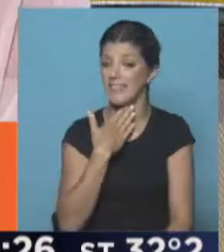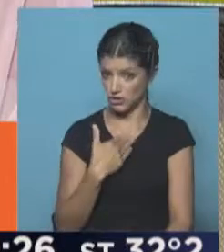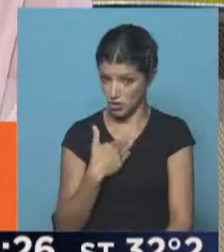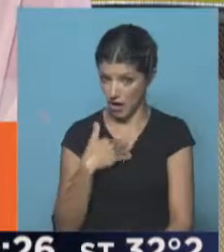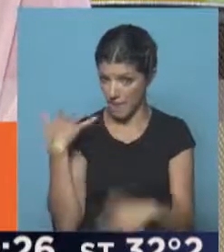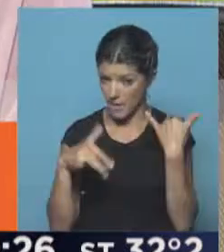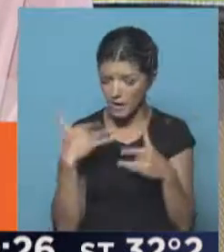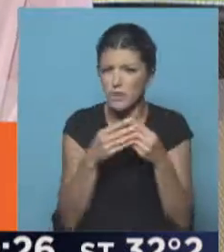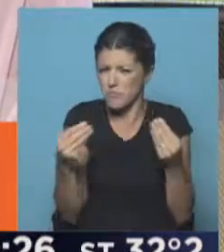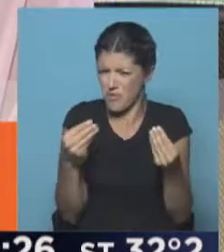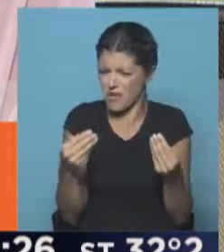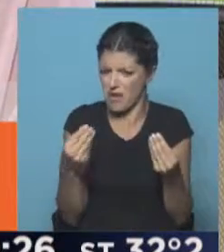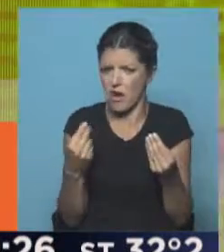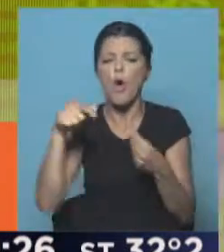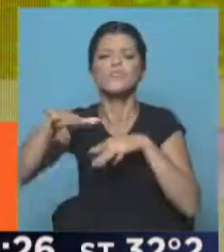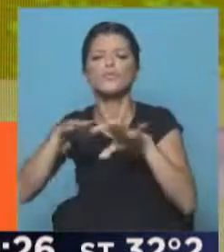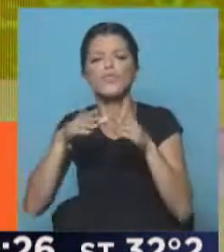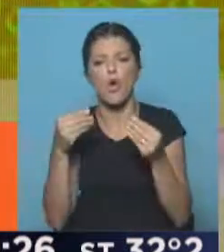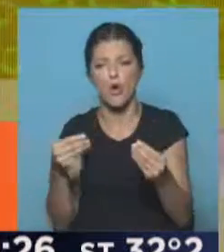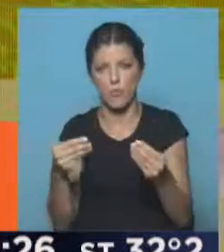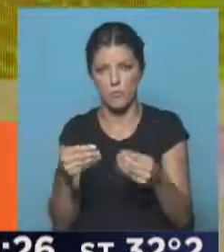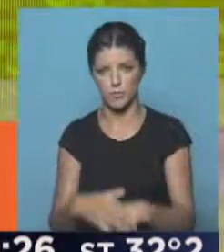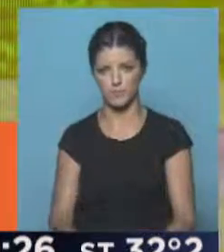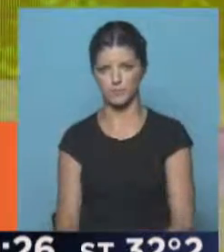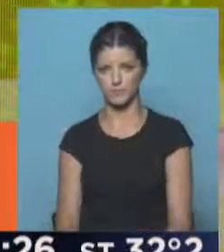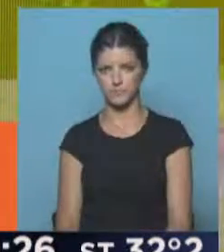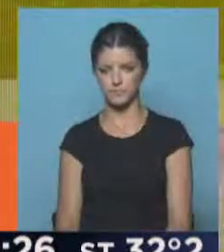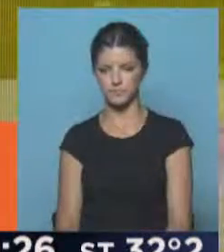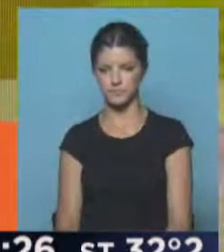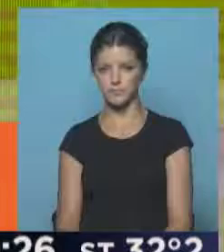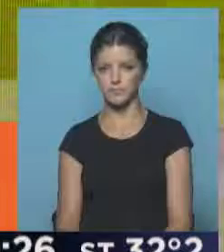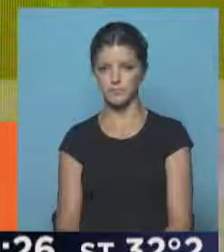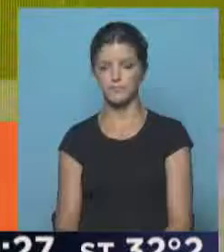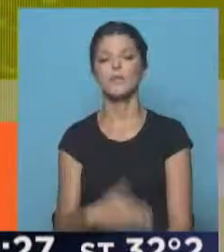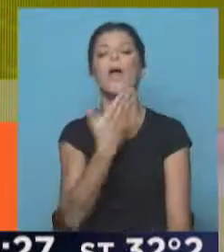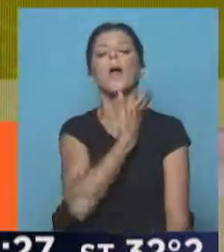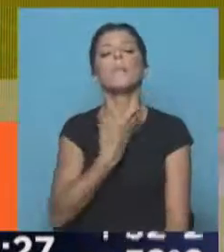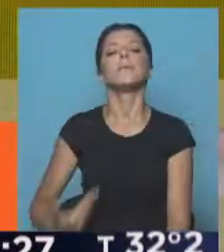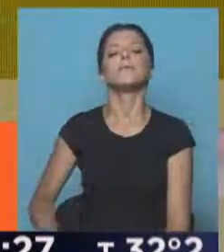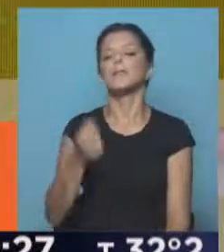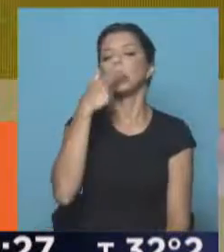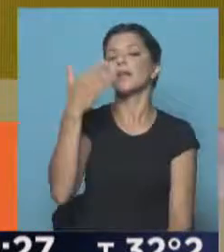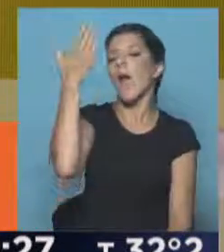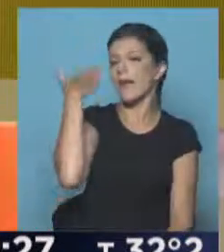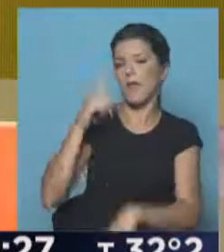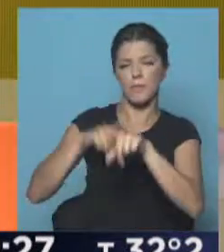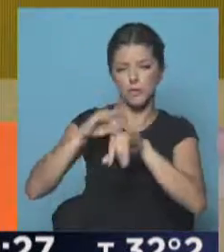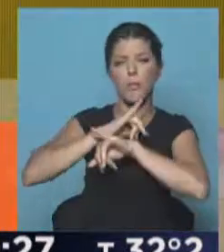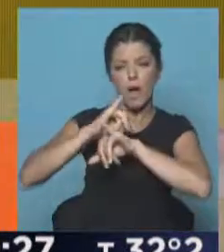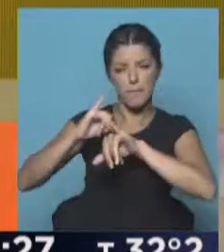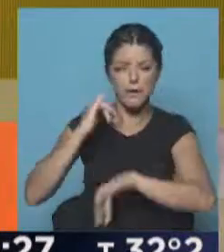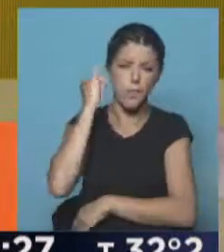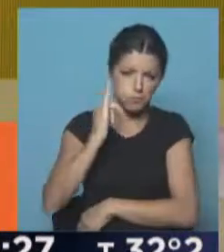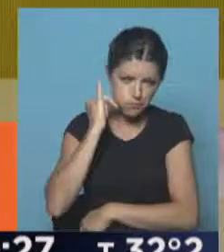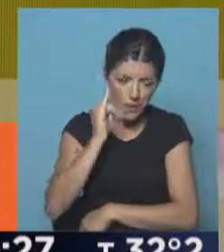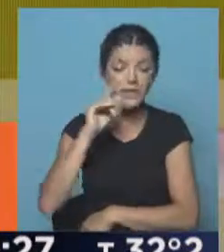porque cuál es la situación el presidente lo venía diciendo en su campaña y a partir de que asumió en los mismos comprobando mucho